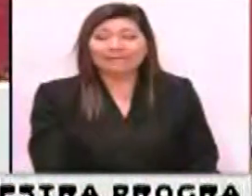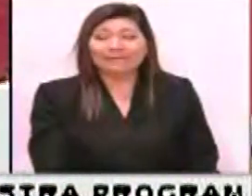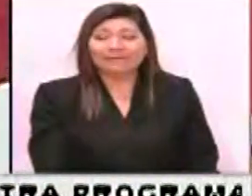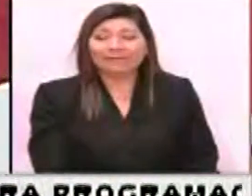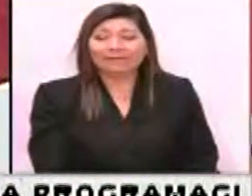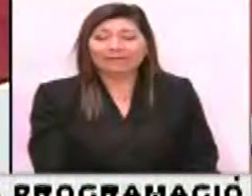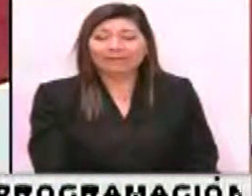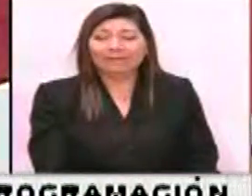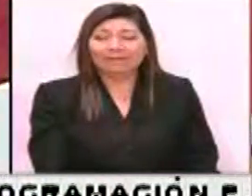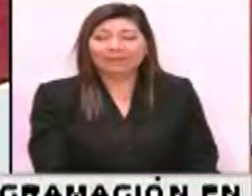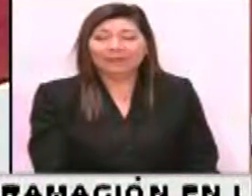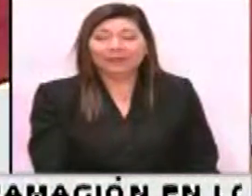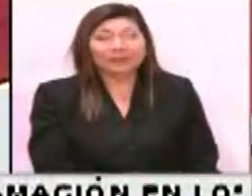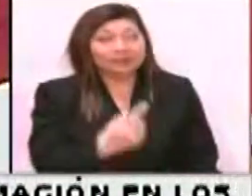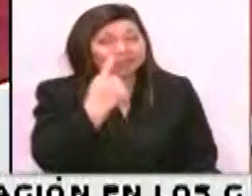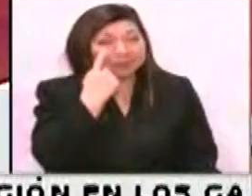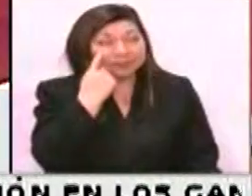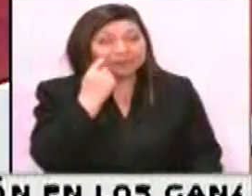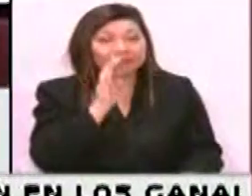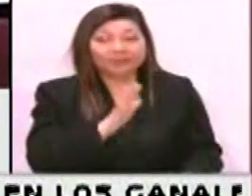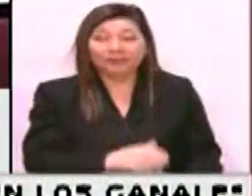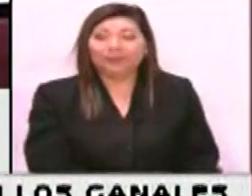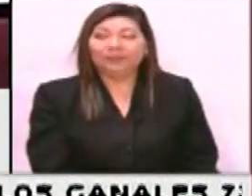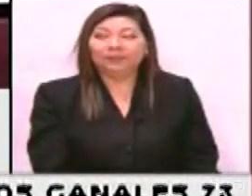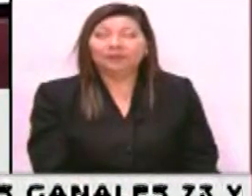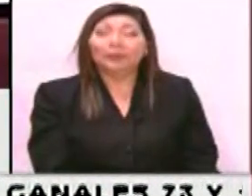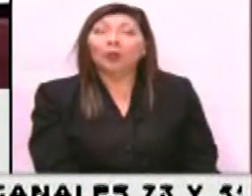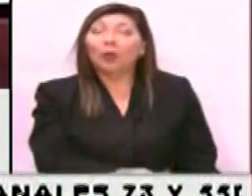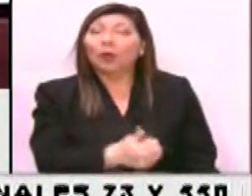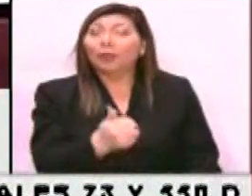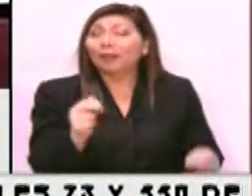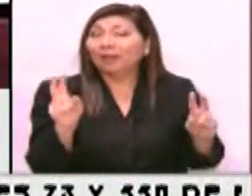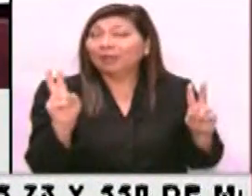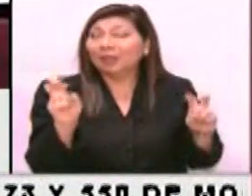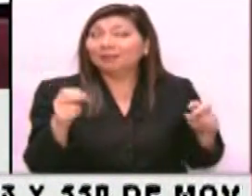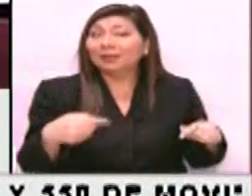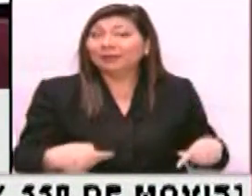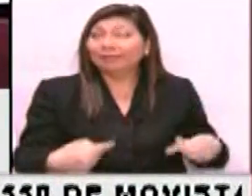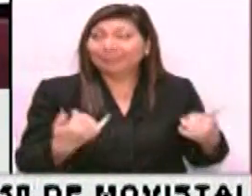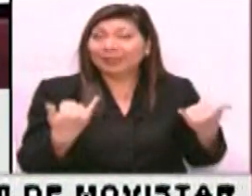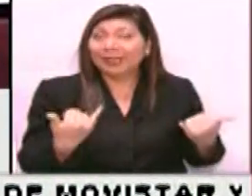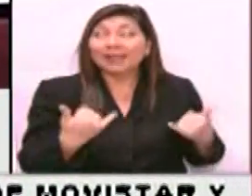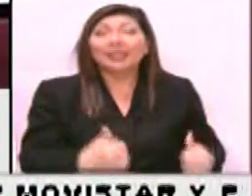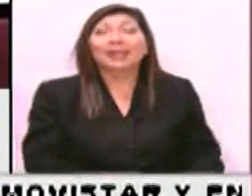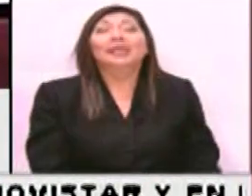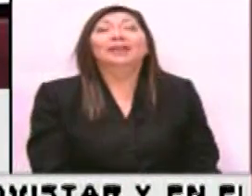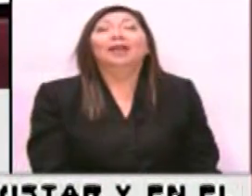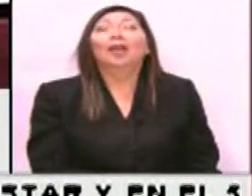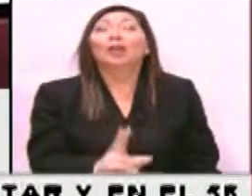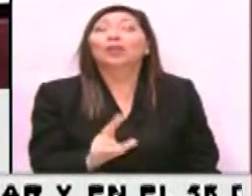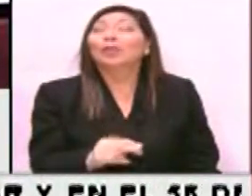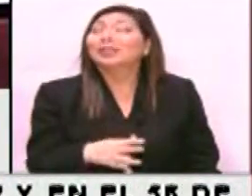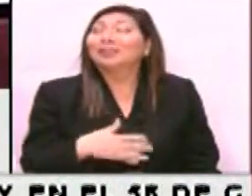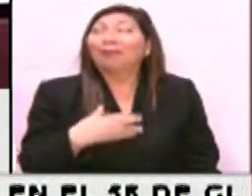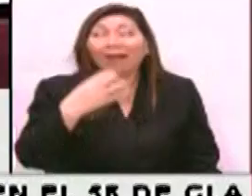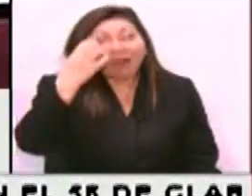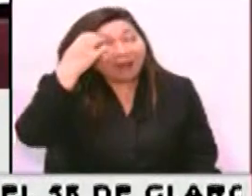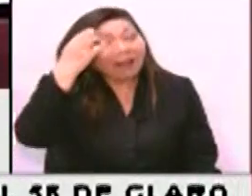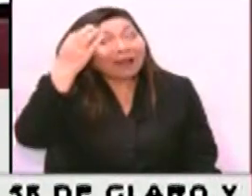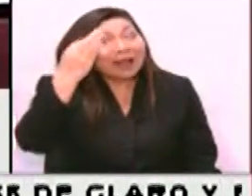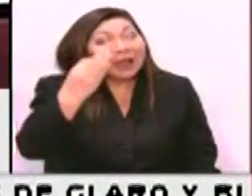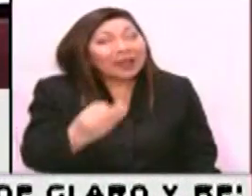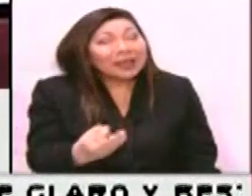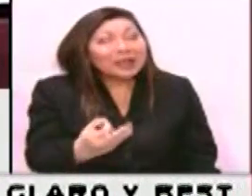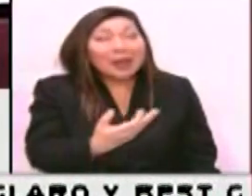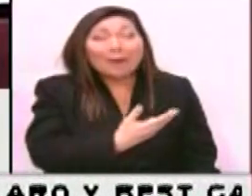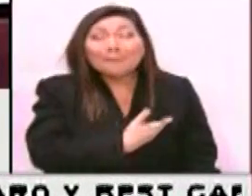A ver, vamos a ver. Otro tema que se ha discutido acá es que no se le puede creer